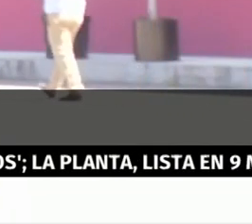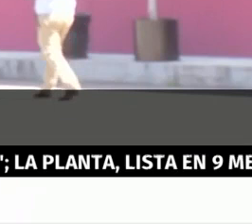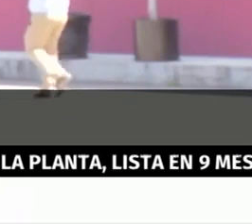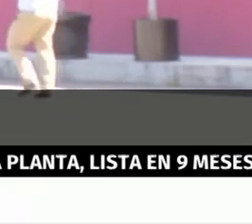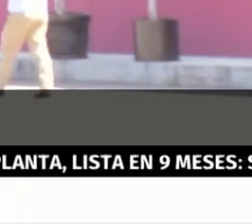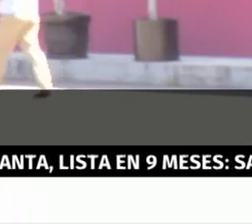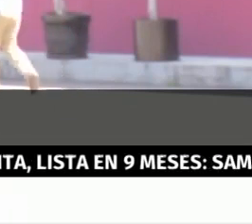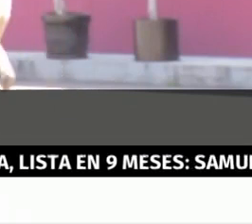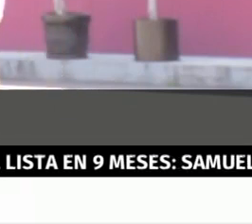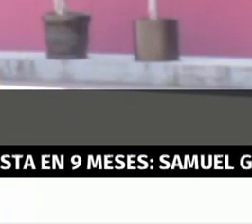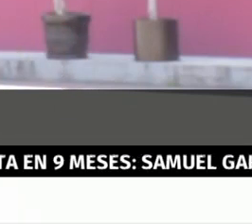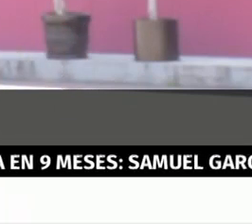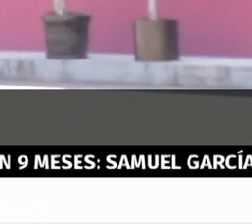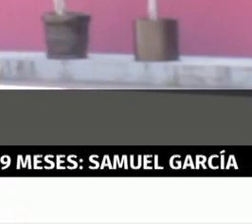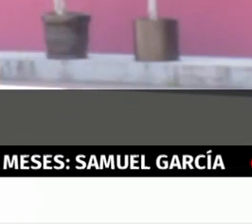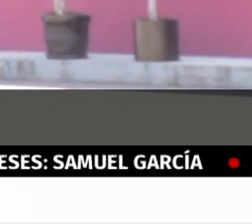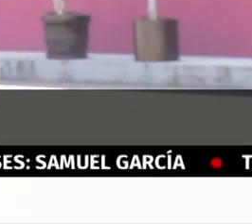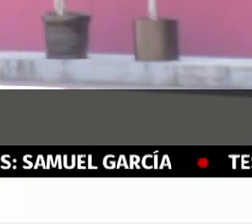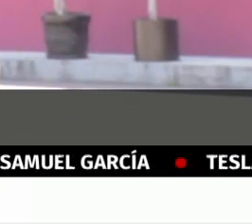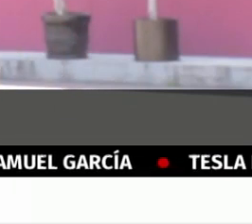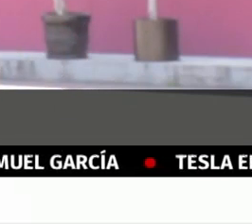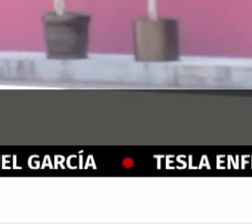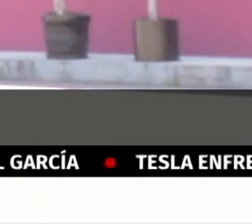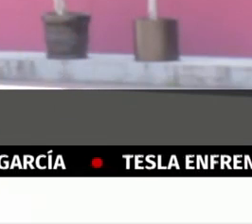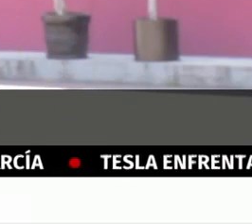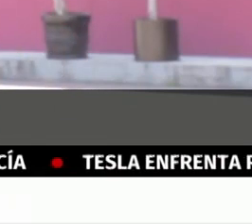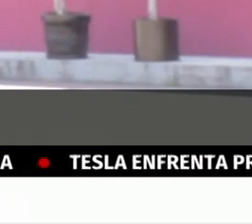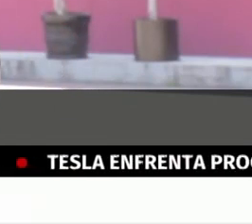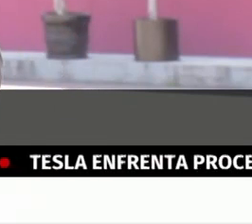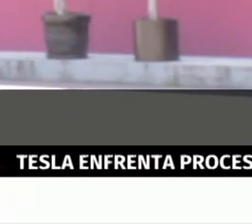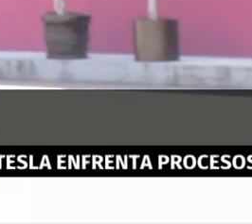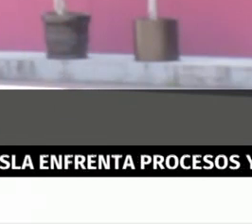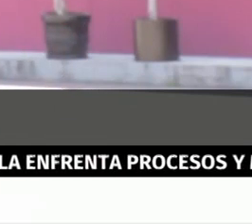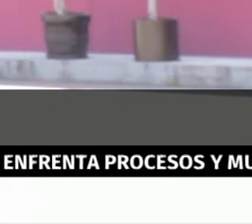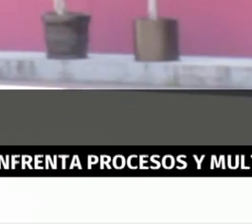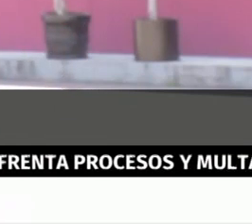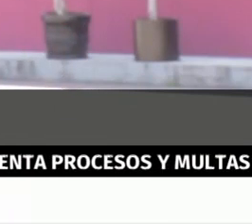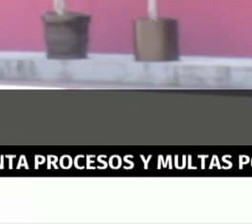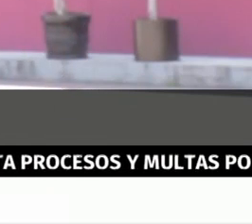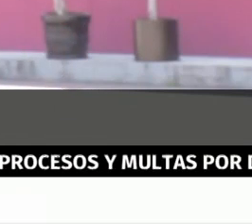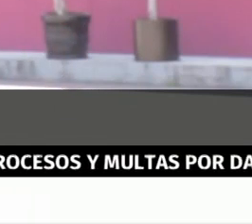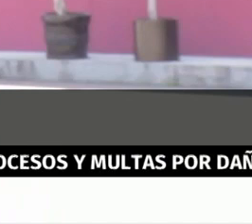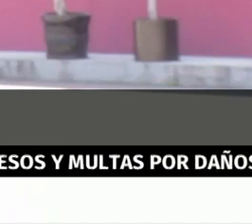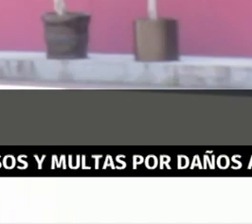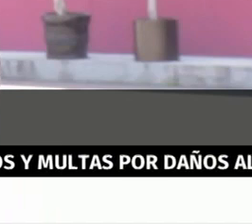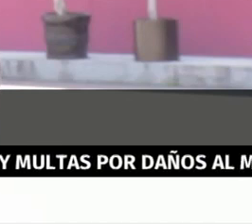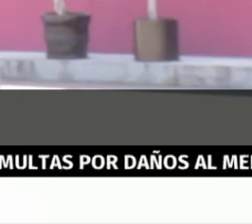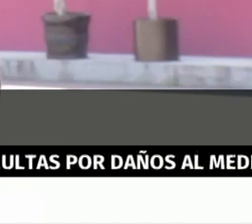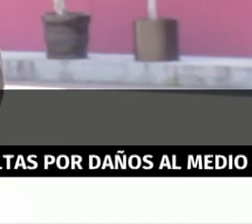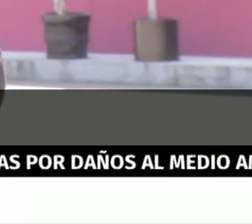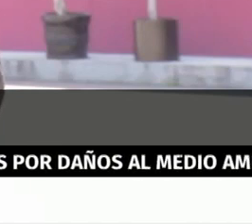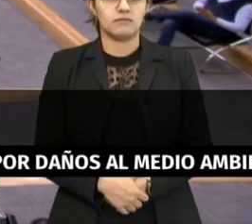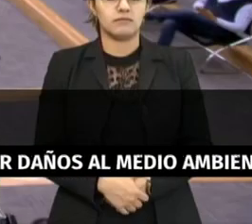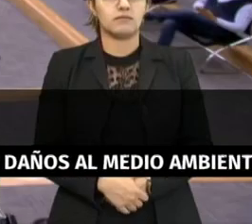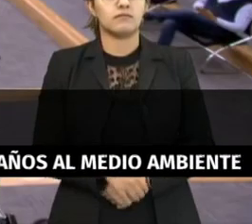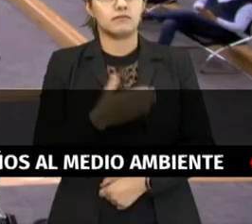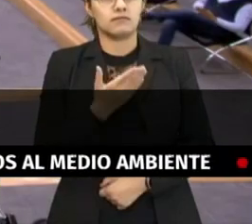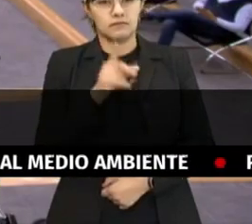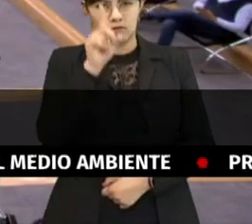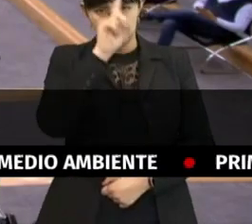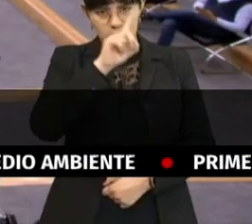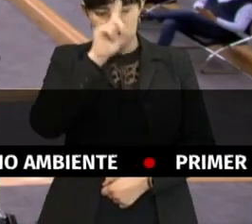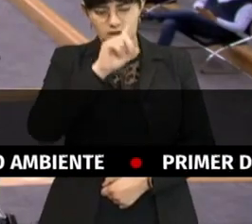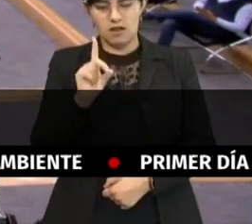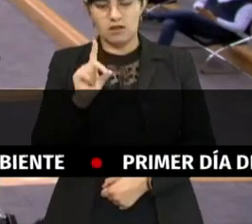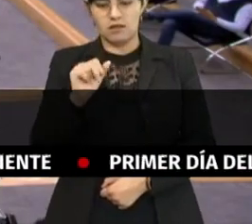pues también se conformará al comité técnico que tendrá que instrumentar todas las modificaciones normativas y administrativas